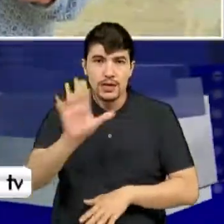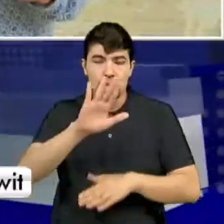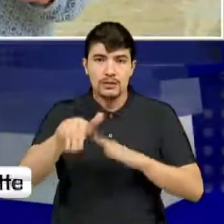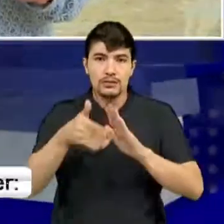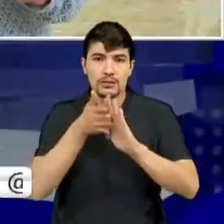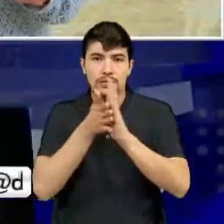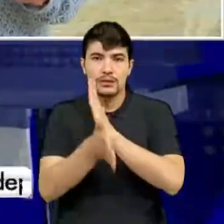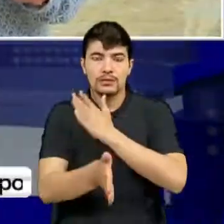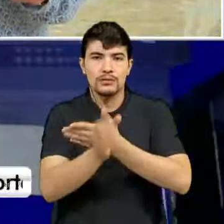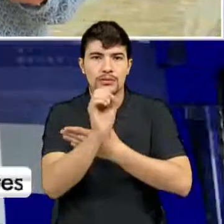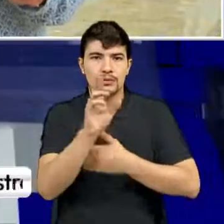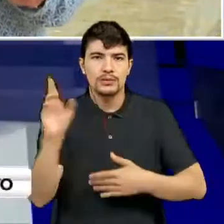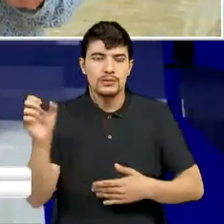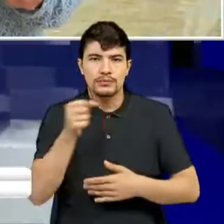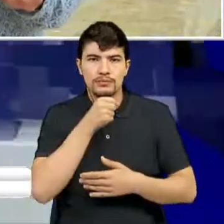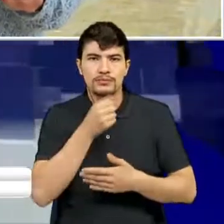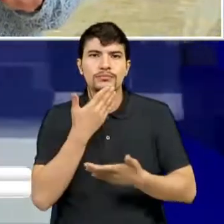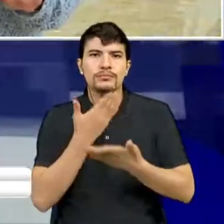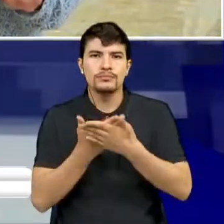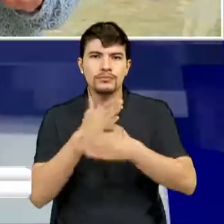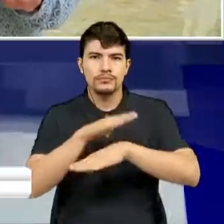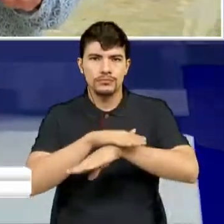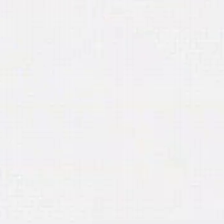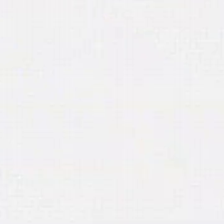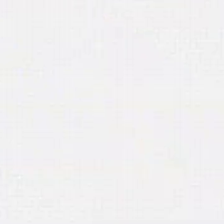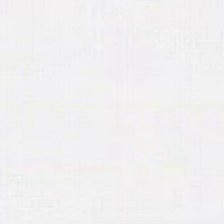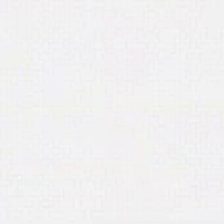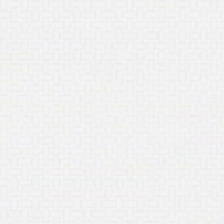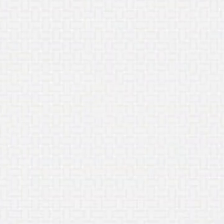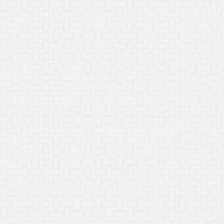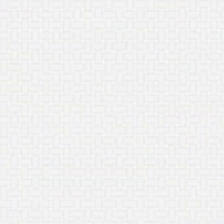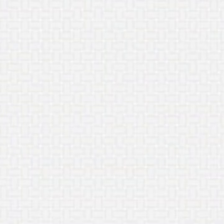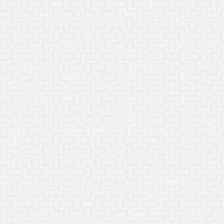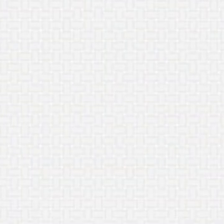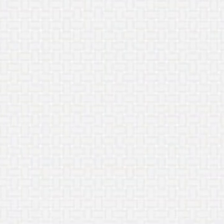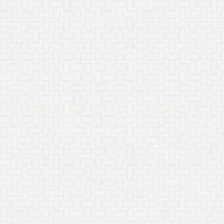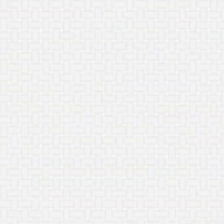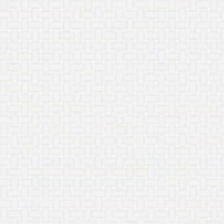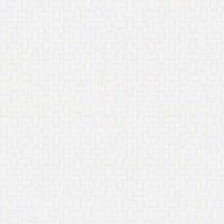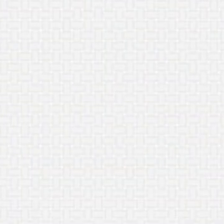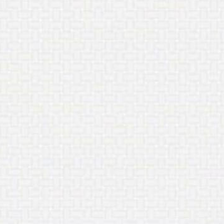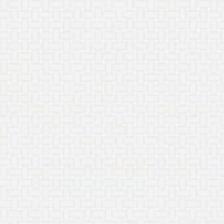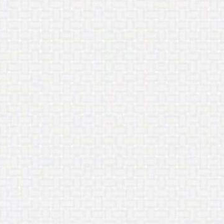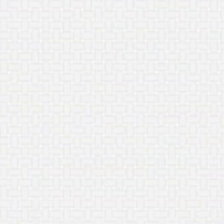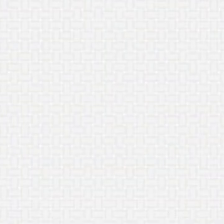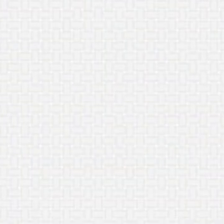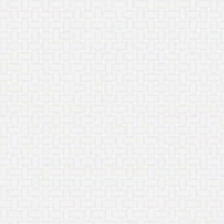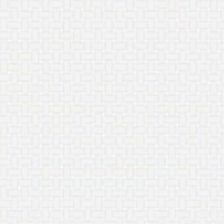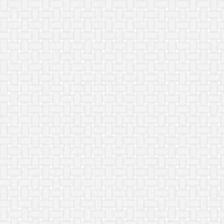tenemos desde Pamplona. Continúen ustedes con más información en estudio. Canaltro.com